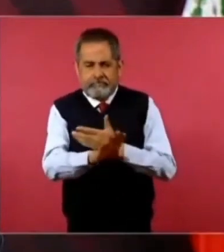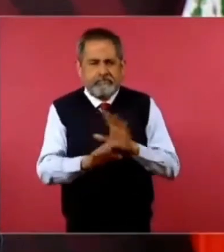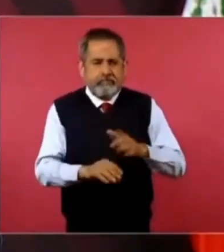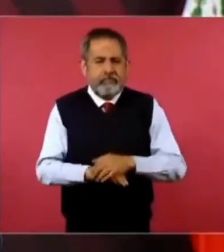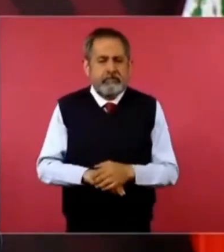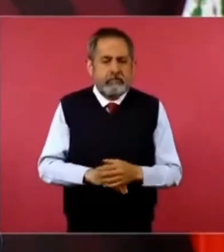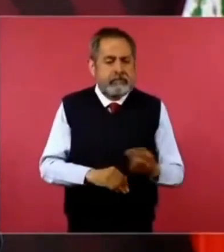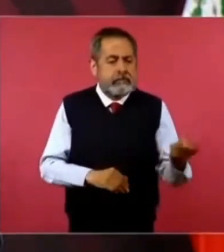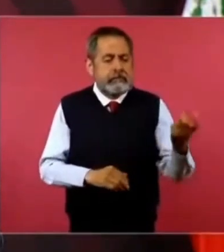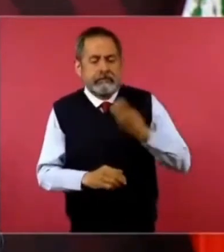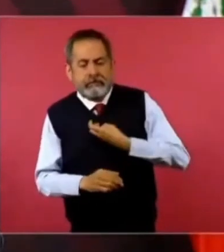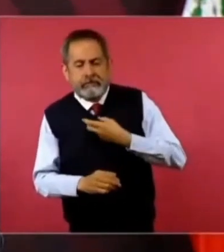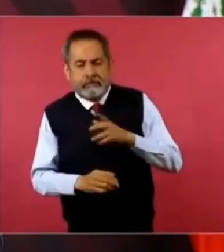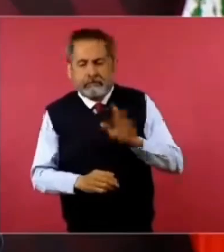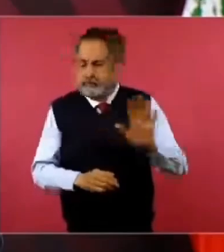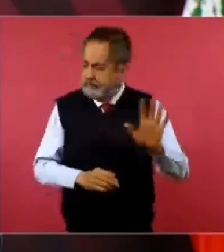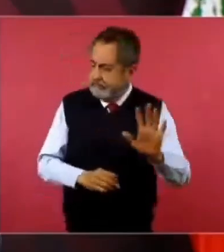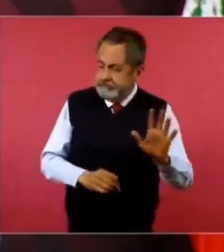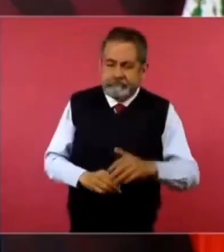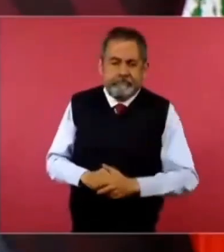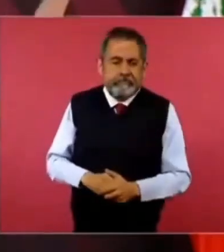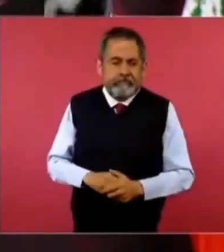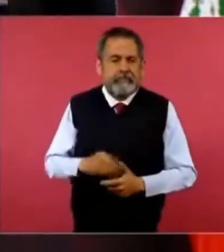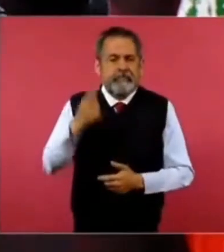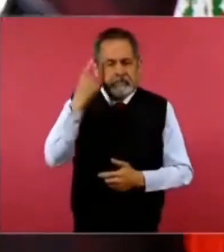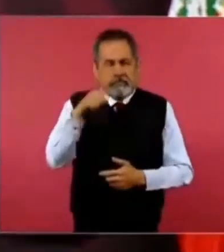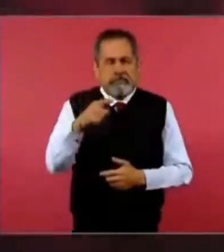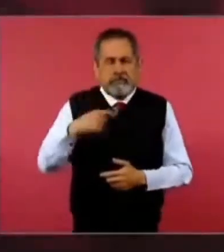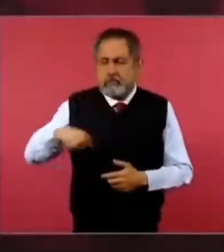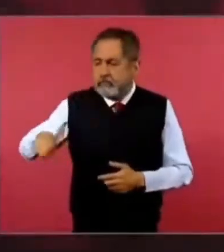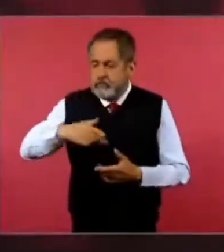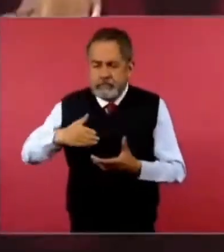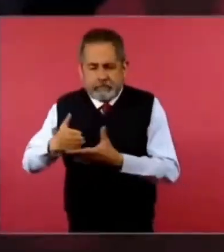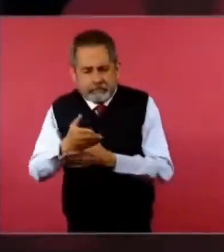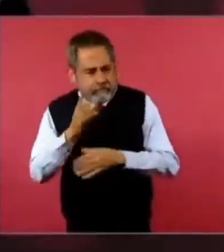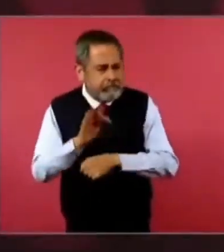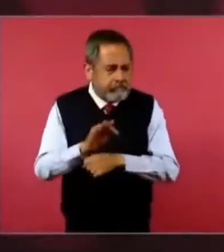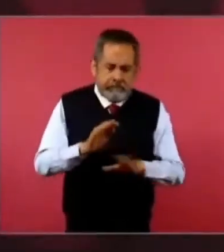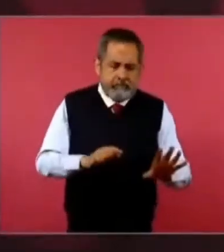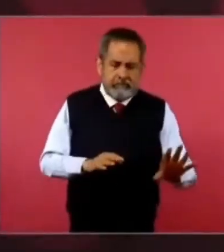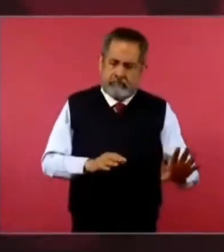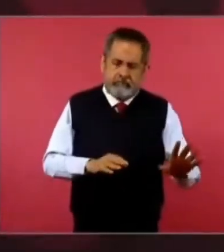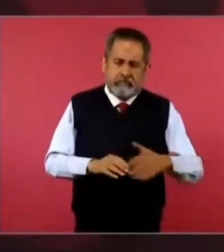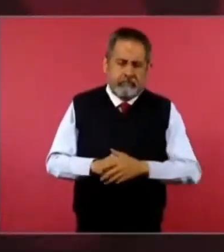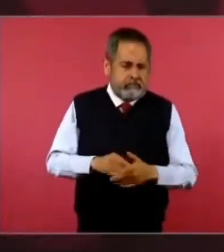Una moña. ¿Para qué van